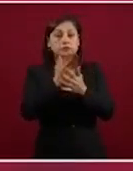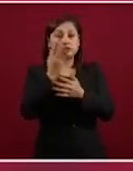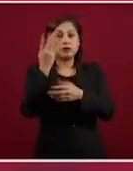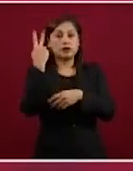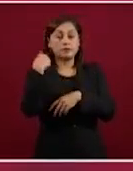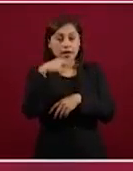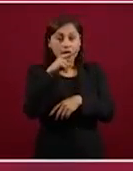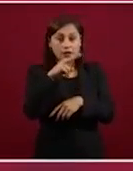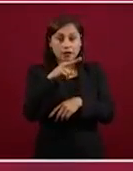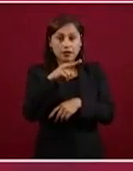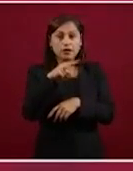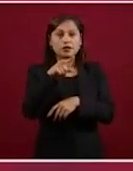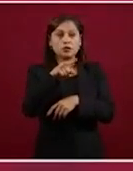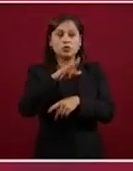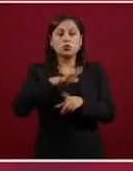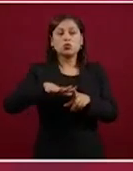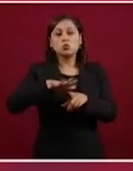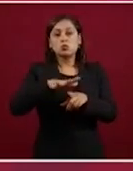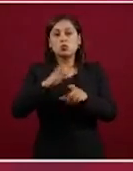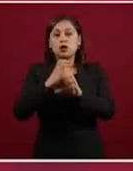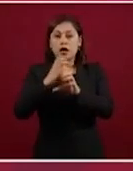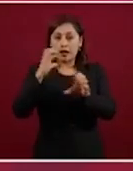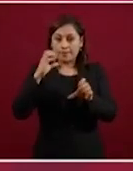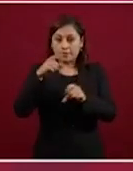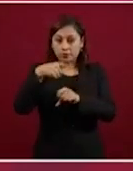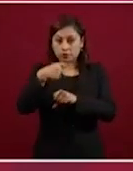camioneta en